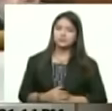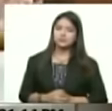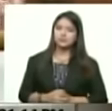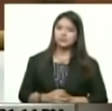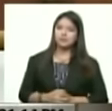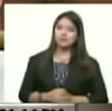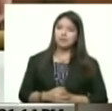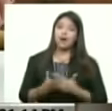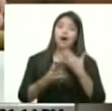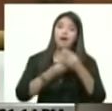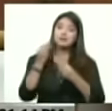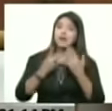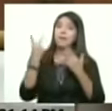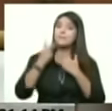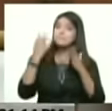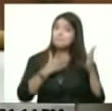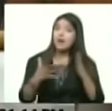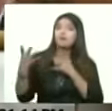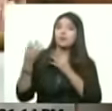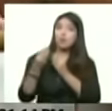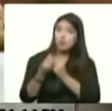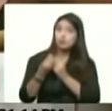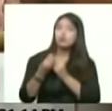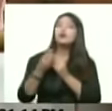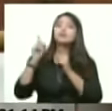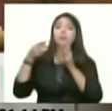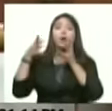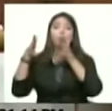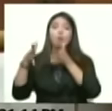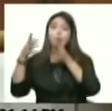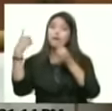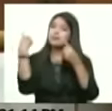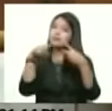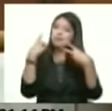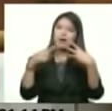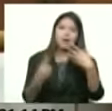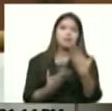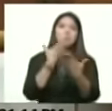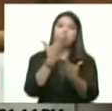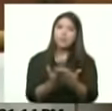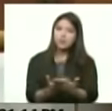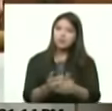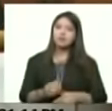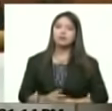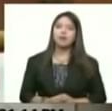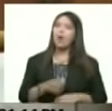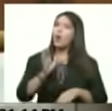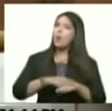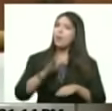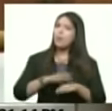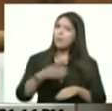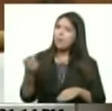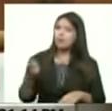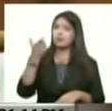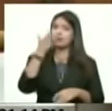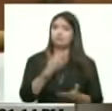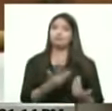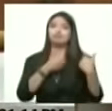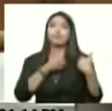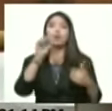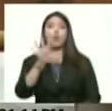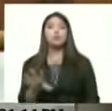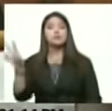la elaboración de políticas conjuntas y de recomendaciones y de propuestas concretas, porque eso es lo responsable con nuestro